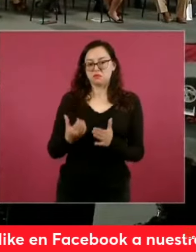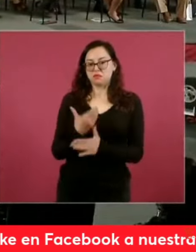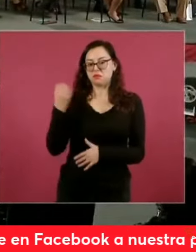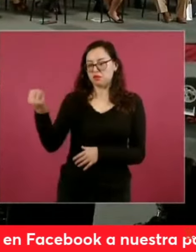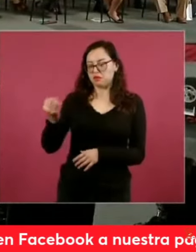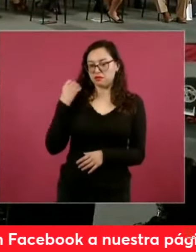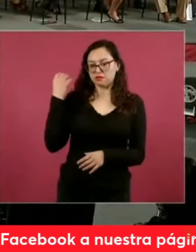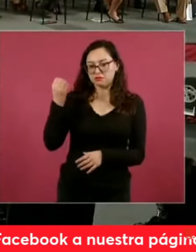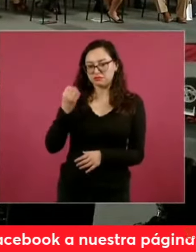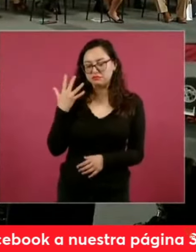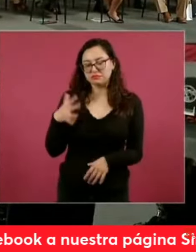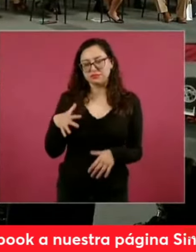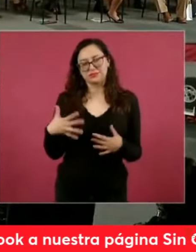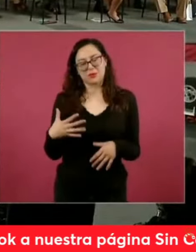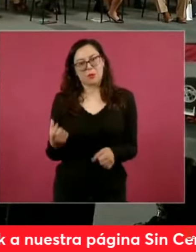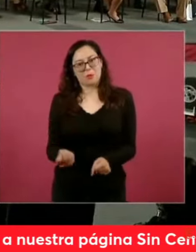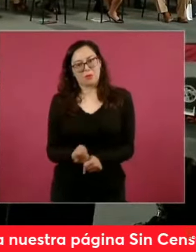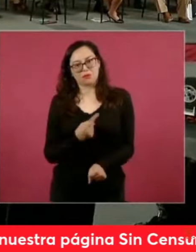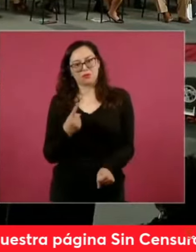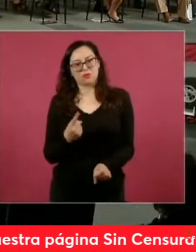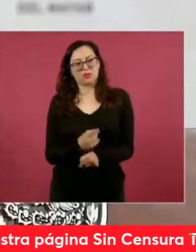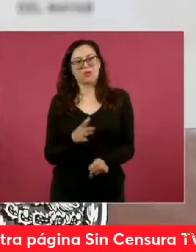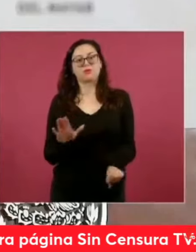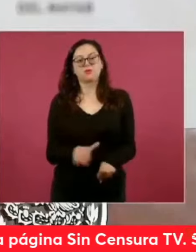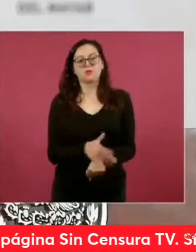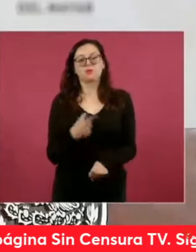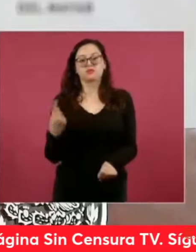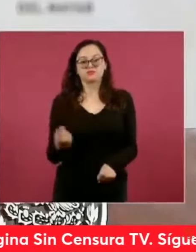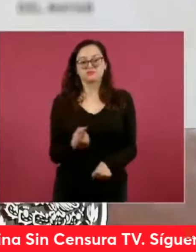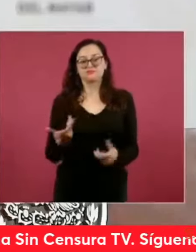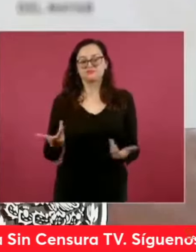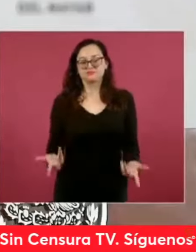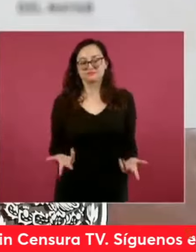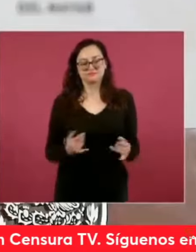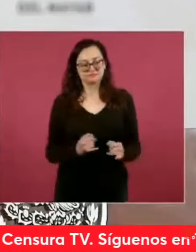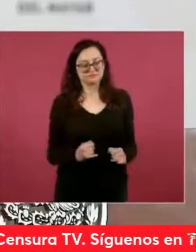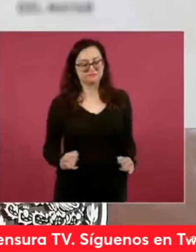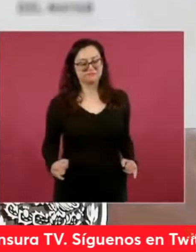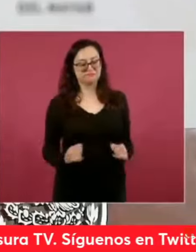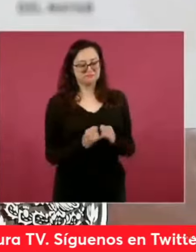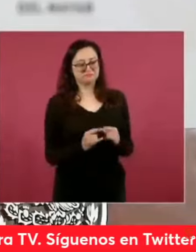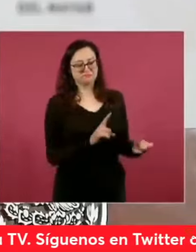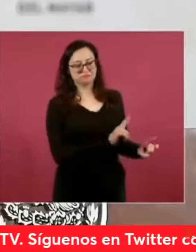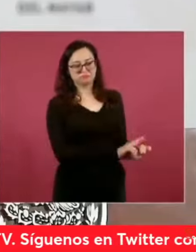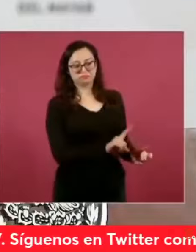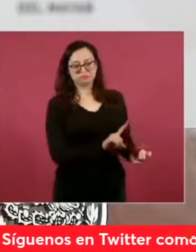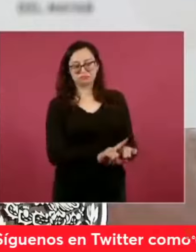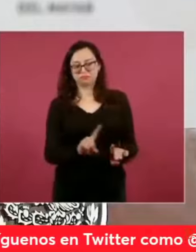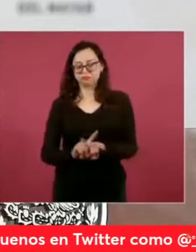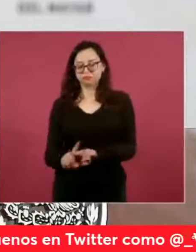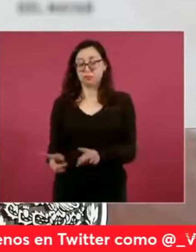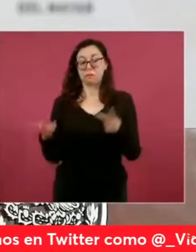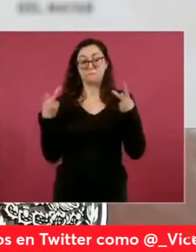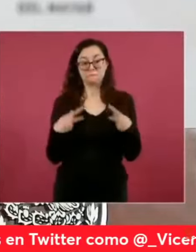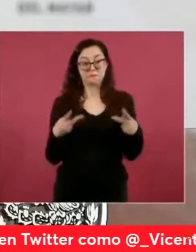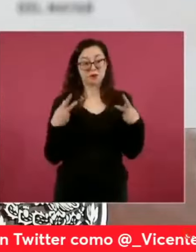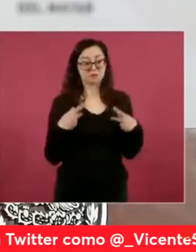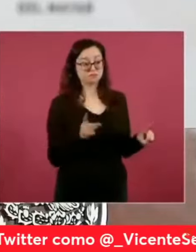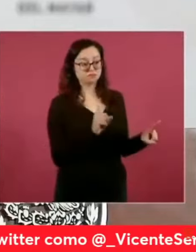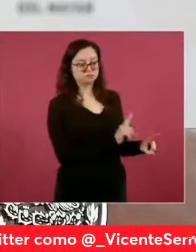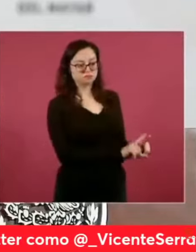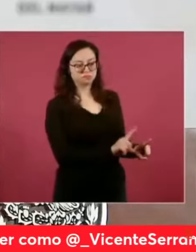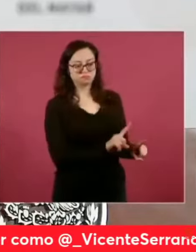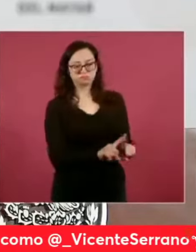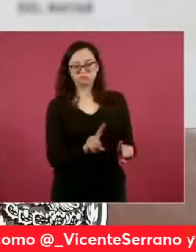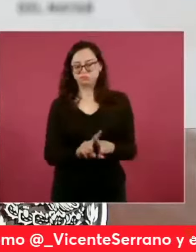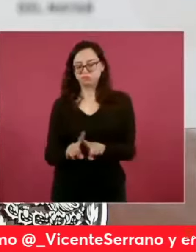platicar sobre el trabajo que se ha hecho por muchas instancias y muchas personas, pero sobre todo encabezado